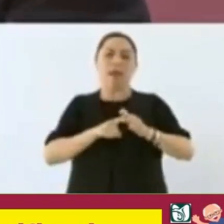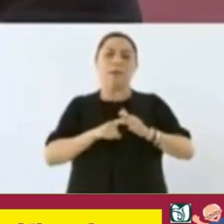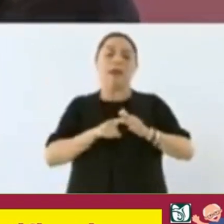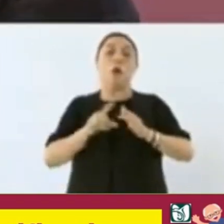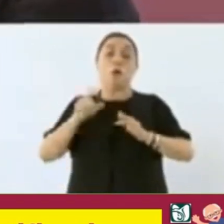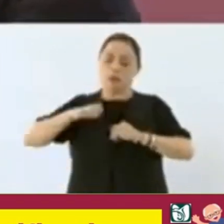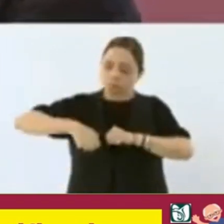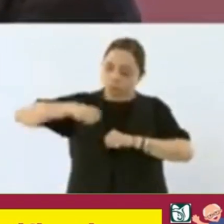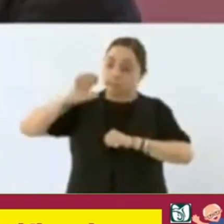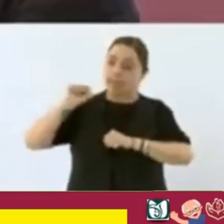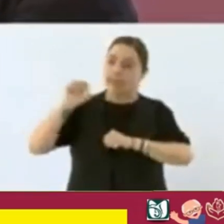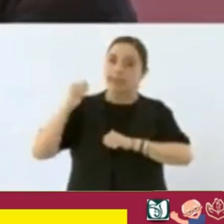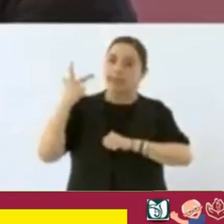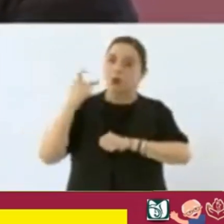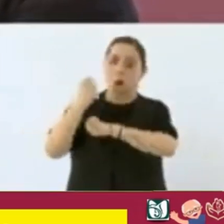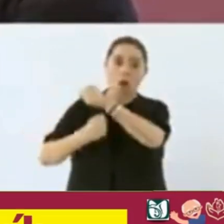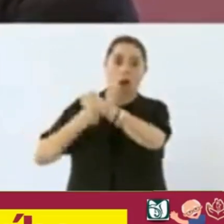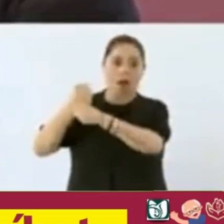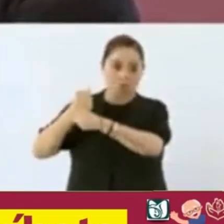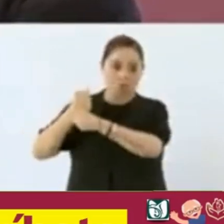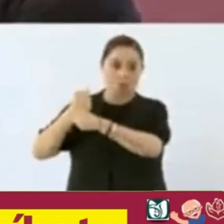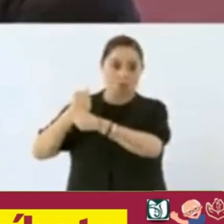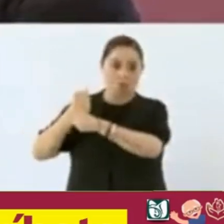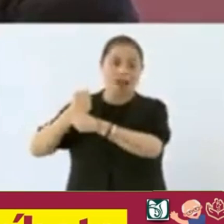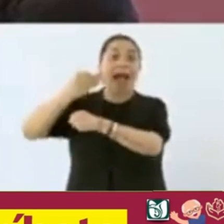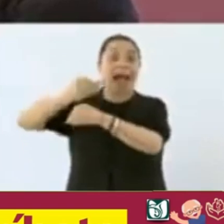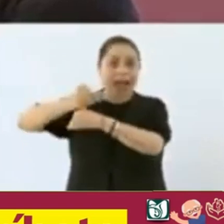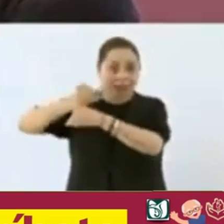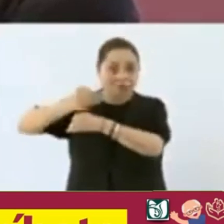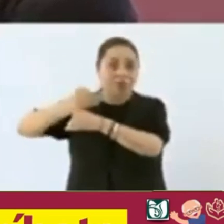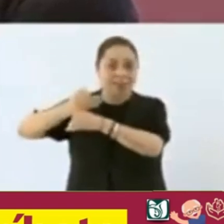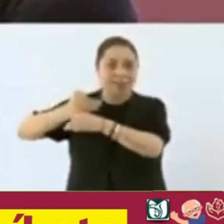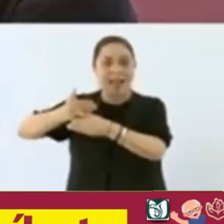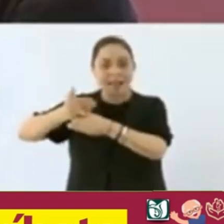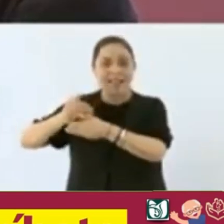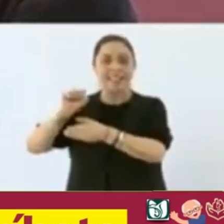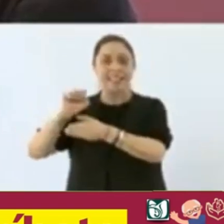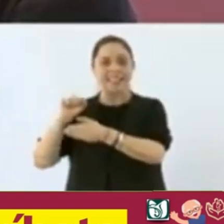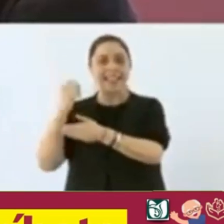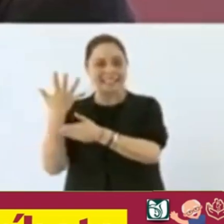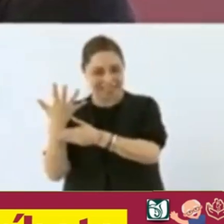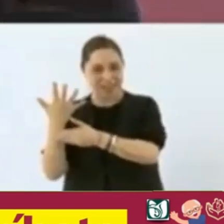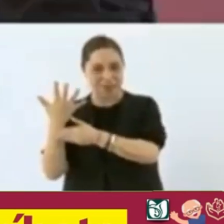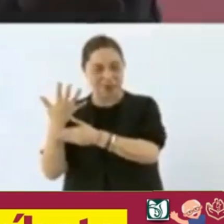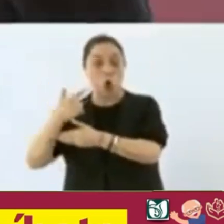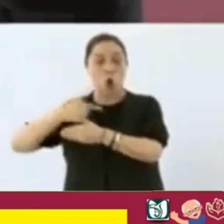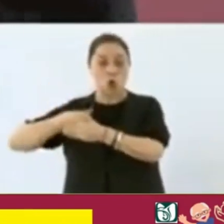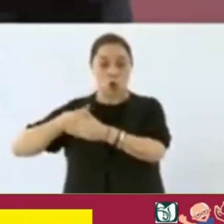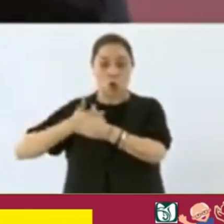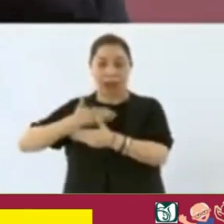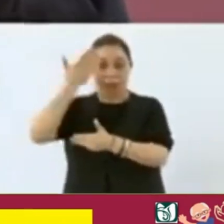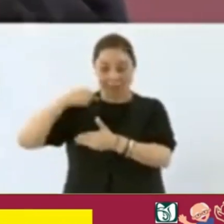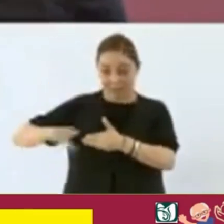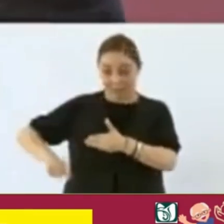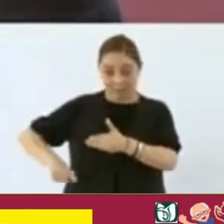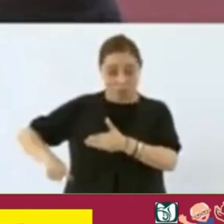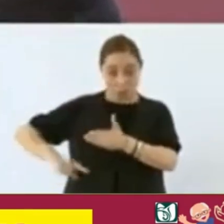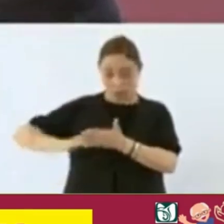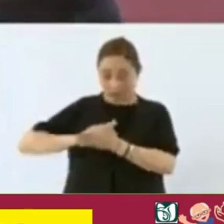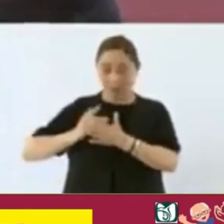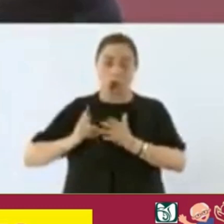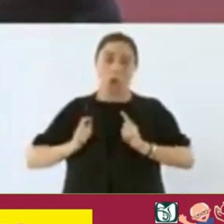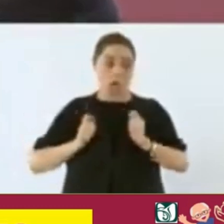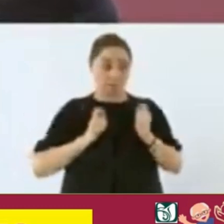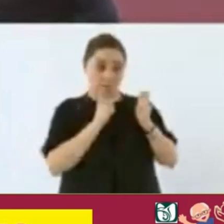ahora ya es a partir de los 65 antes de que yo me vaya vamos a hacer la modificación para que quede de 65